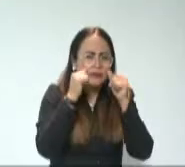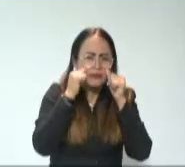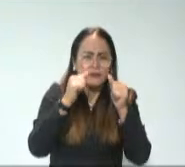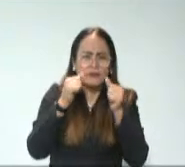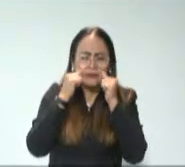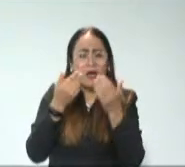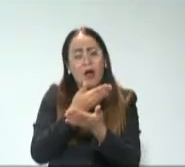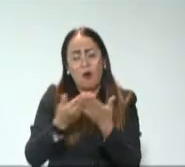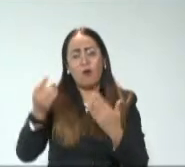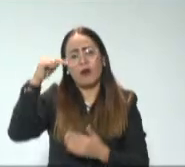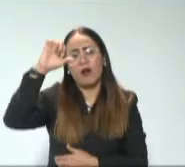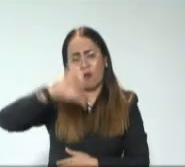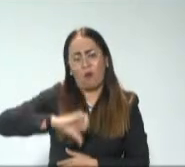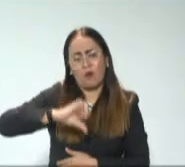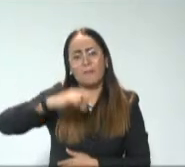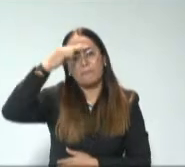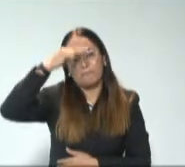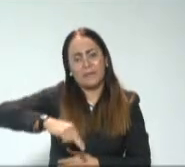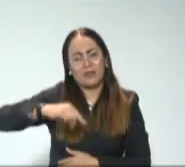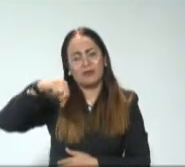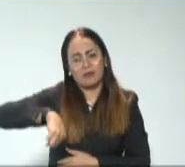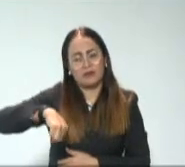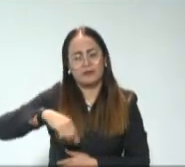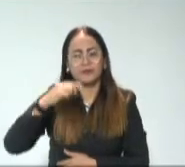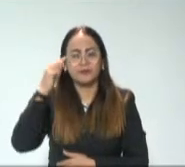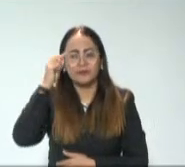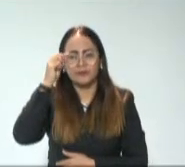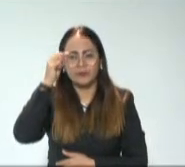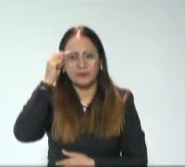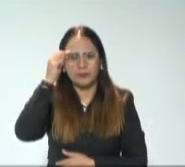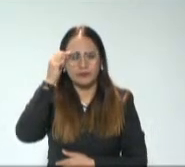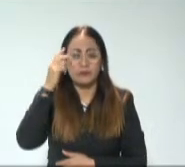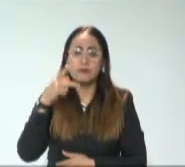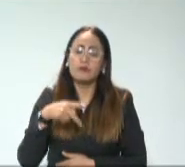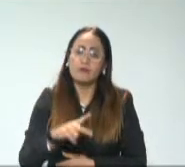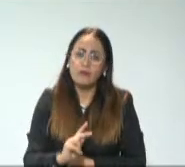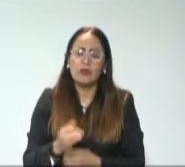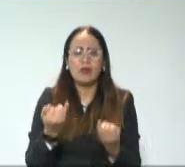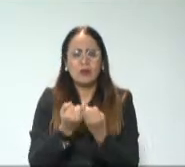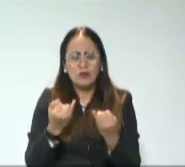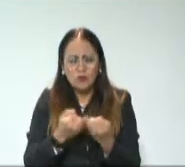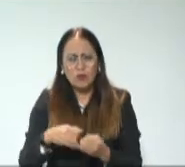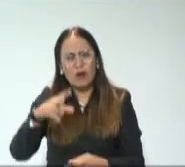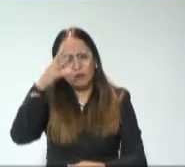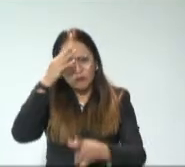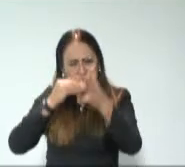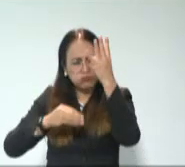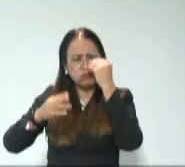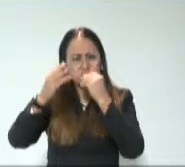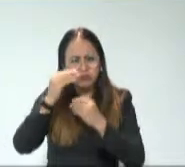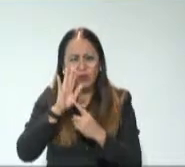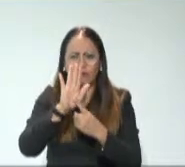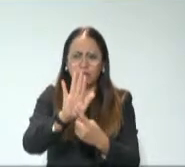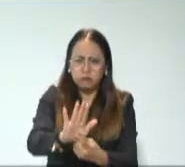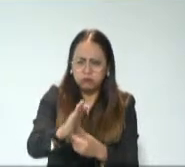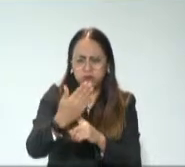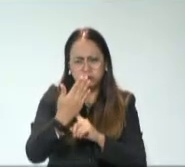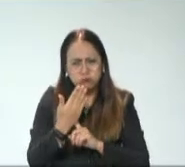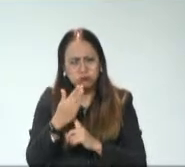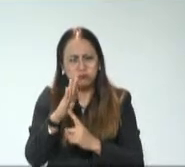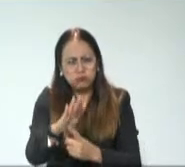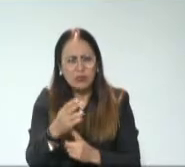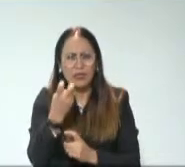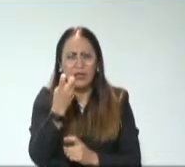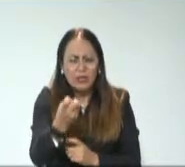hablar de México y qué mejor que podamos tener esta retroalimentación esta eh comentarios